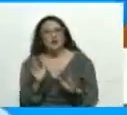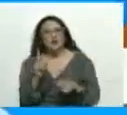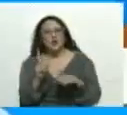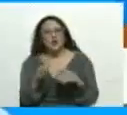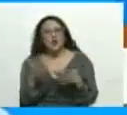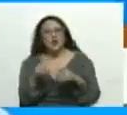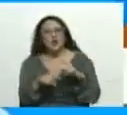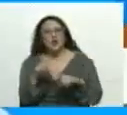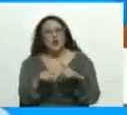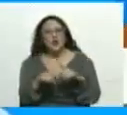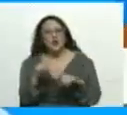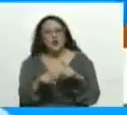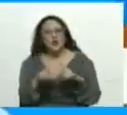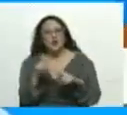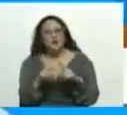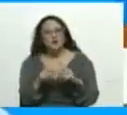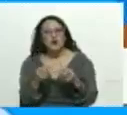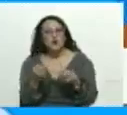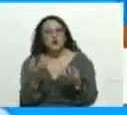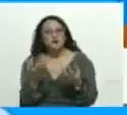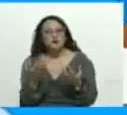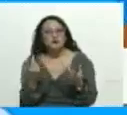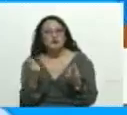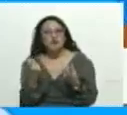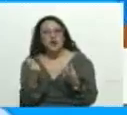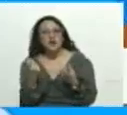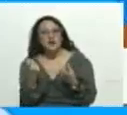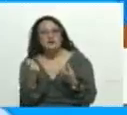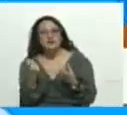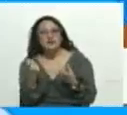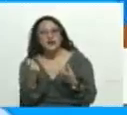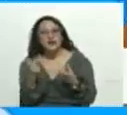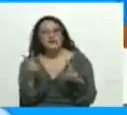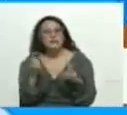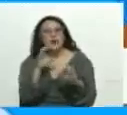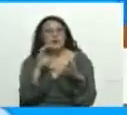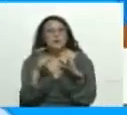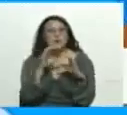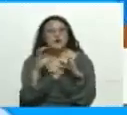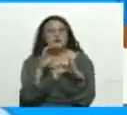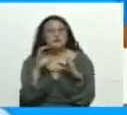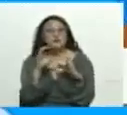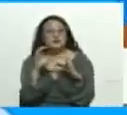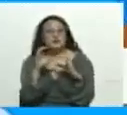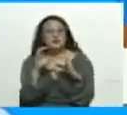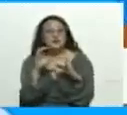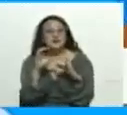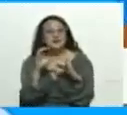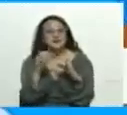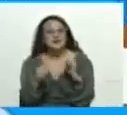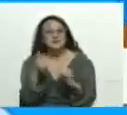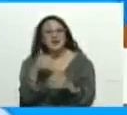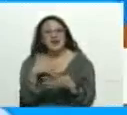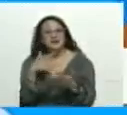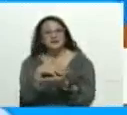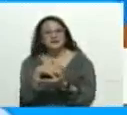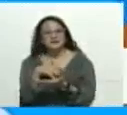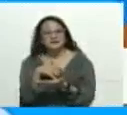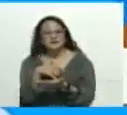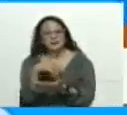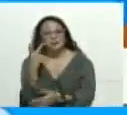Hemos cumplido y En cuántas no Y la materia comunicacional compañera y compañeros es una de nuestras más grandes debilidades